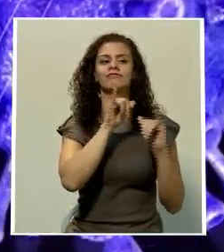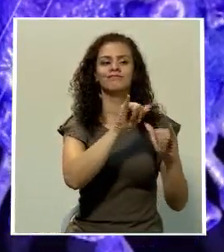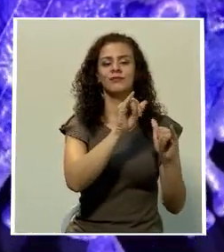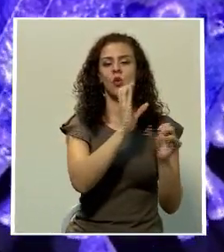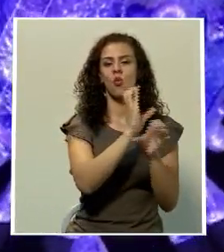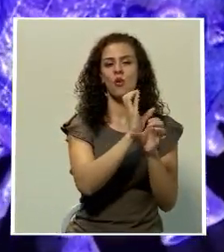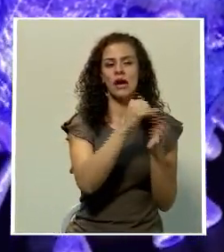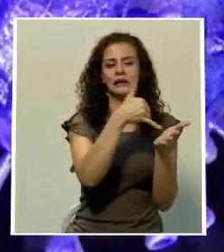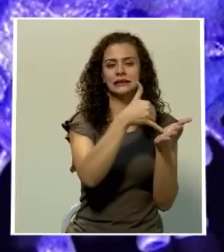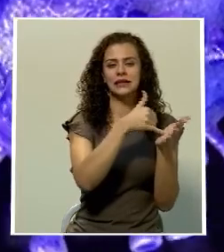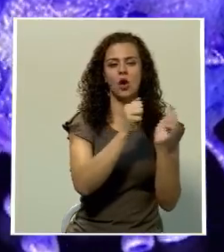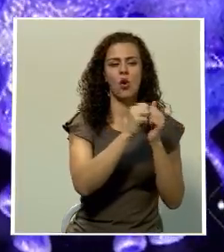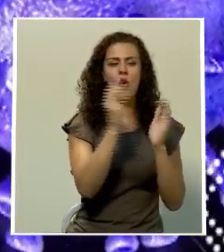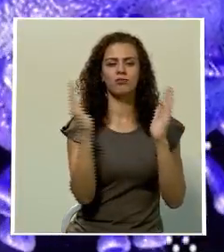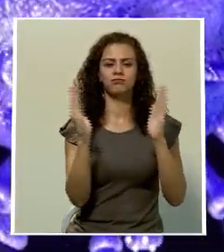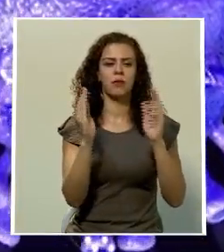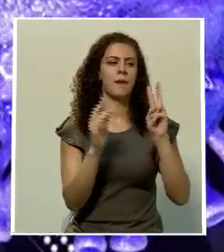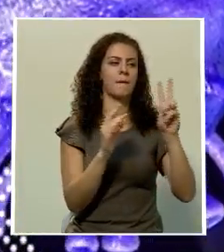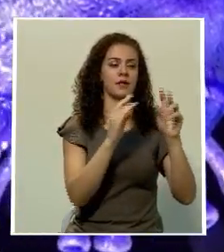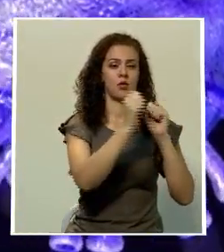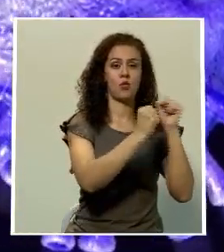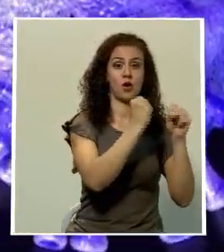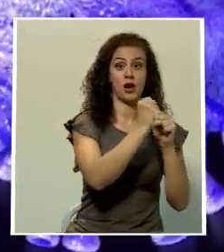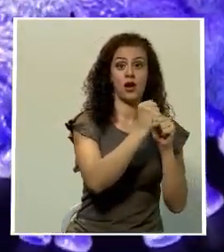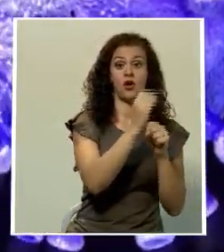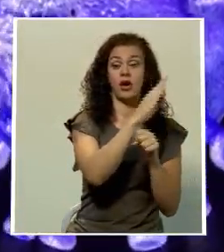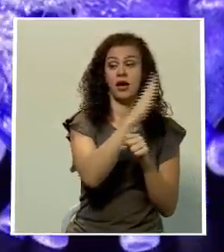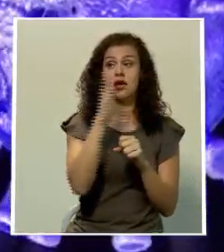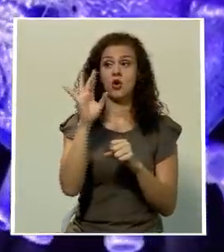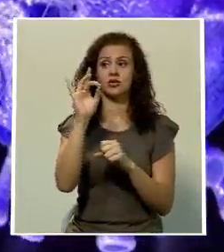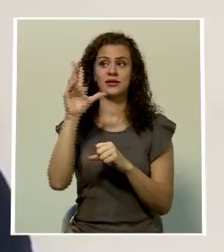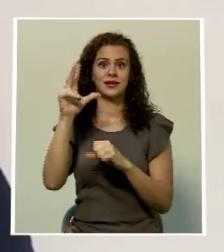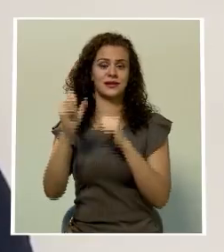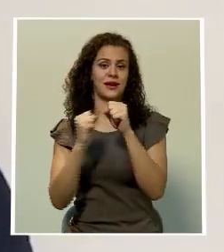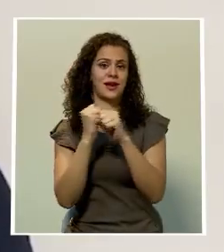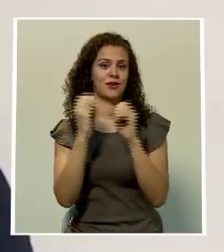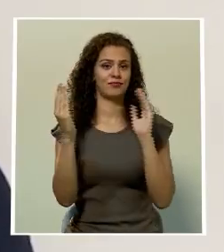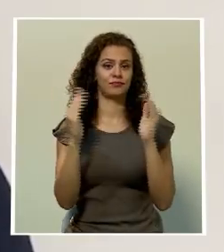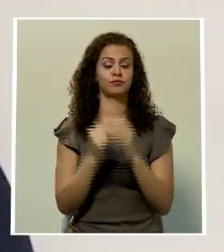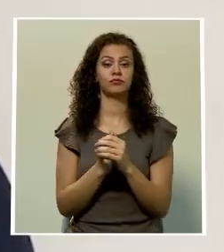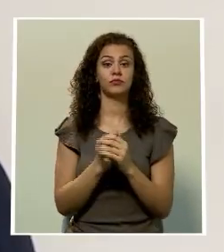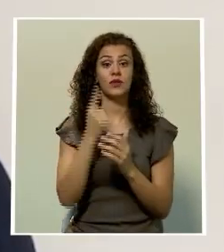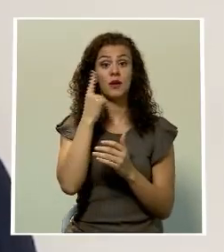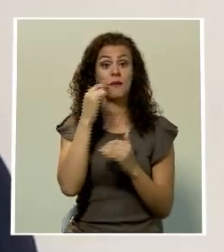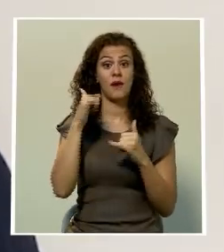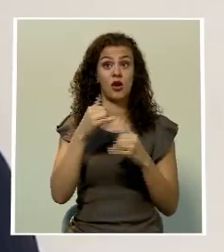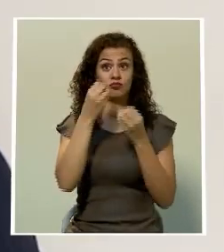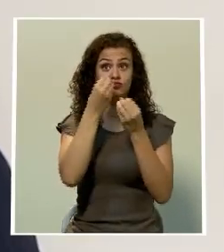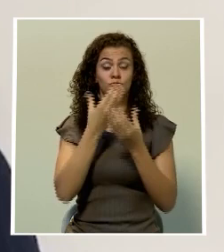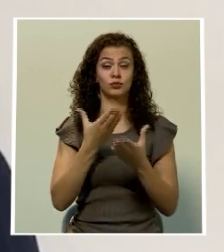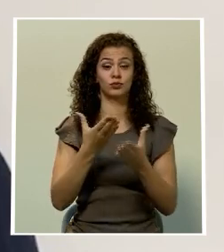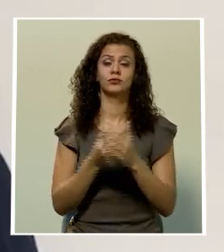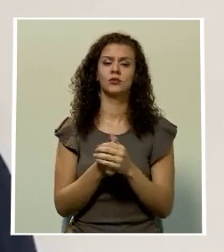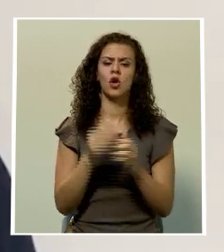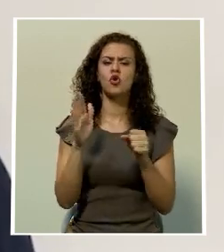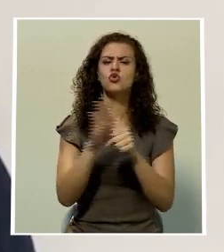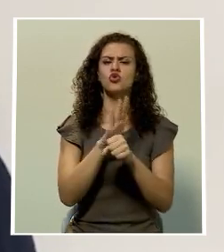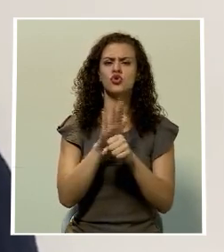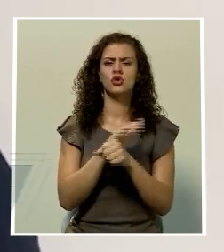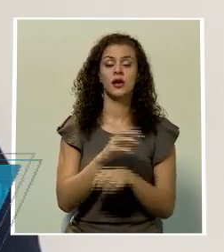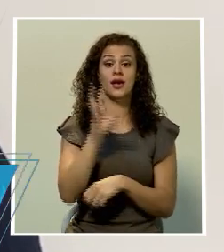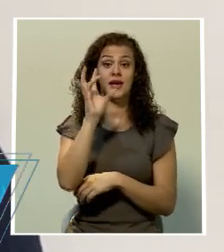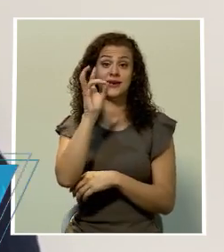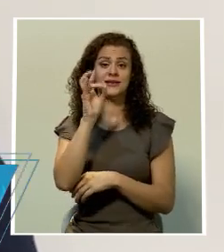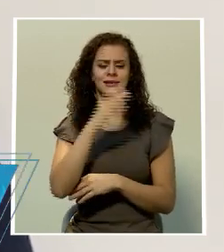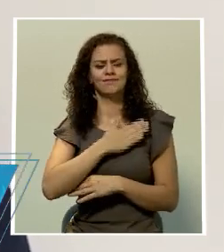cuidados intensivos con un rango de edad de 24 a los 83 años. Para hoy se contabilizan un total